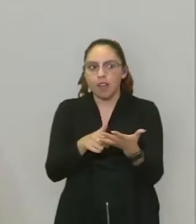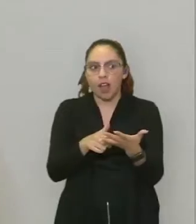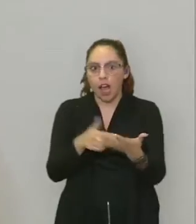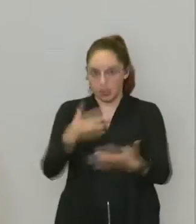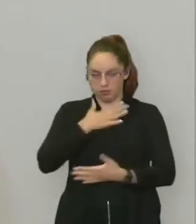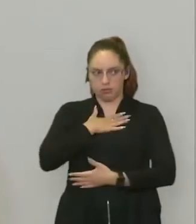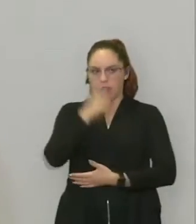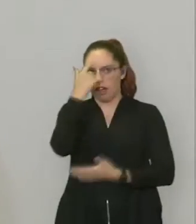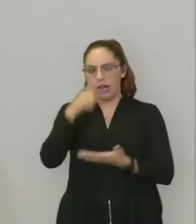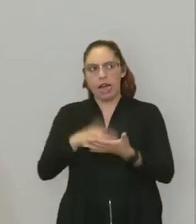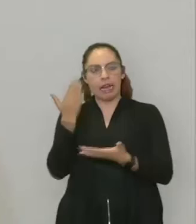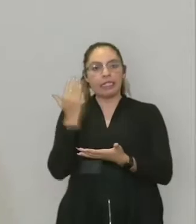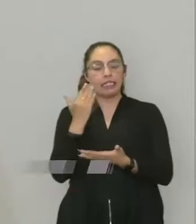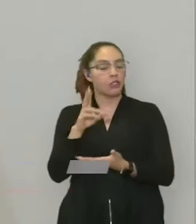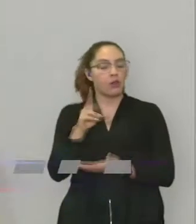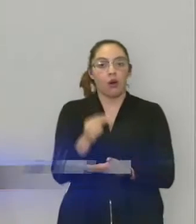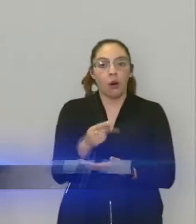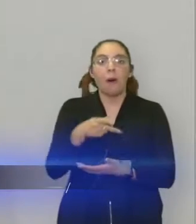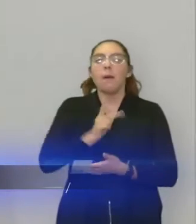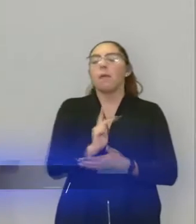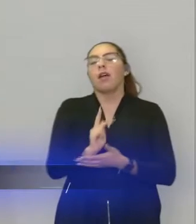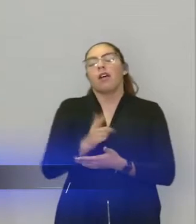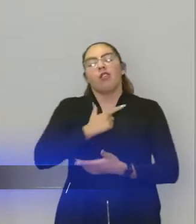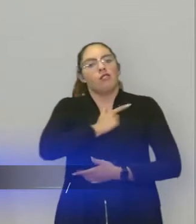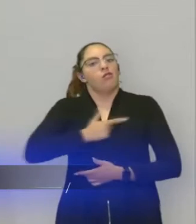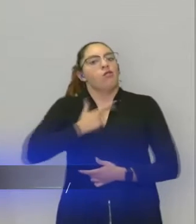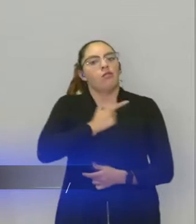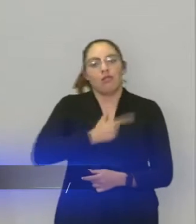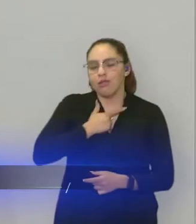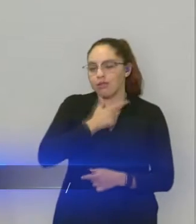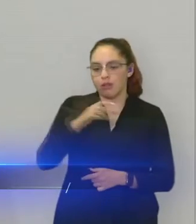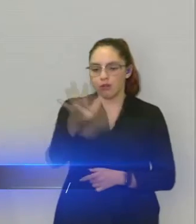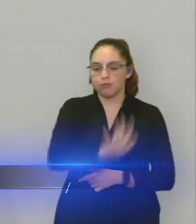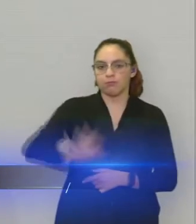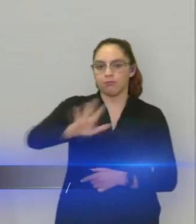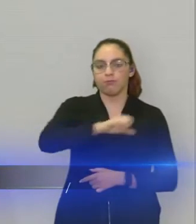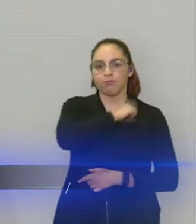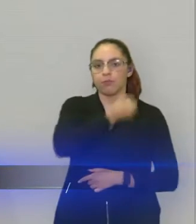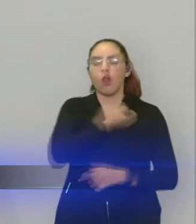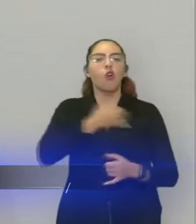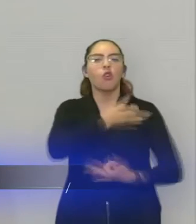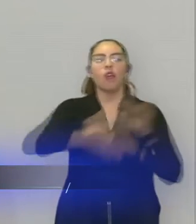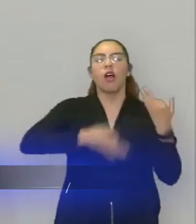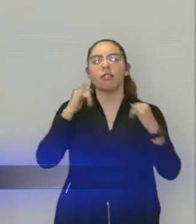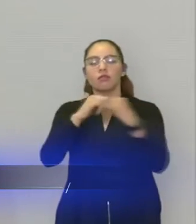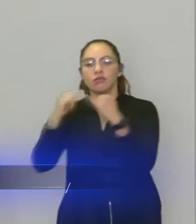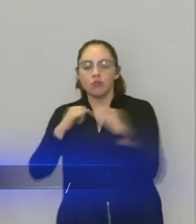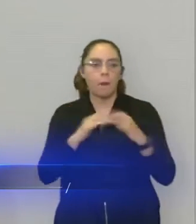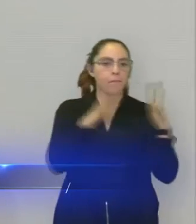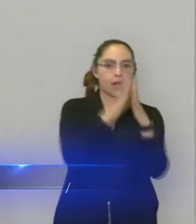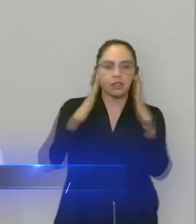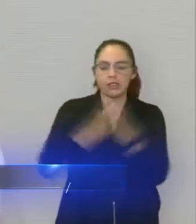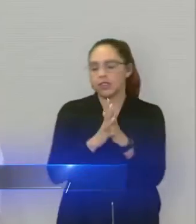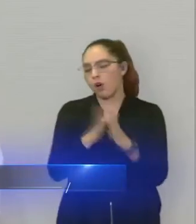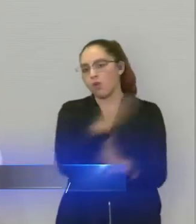esa manera sin embargo estamos muy complacidos la verdad como sector salud en general todas las instituciones que participamos pues está esta